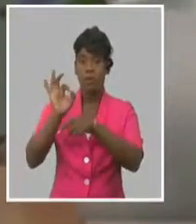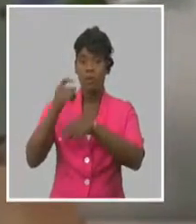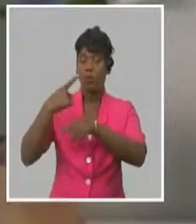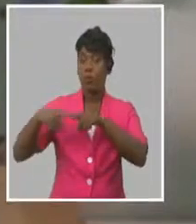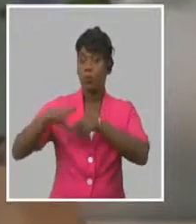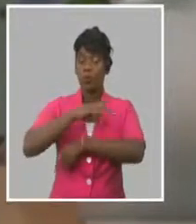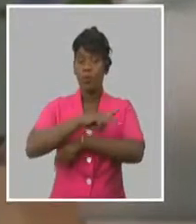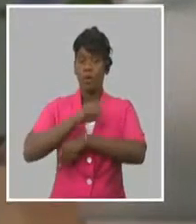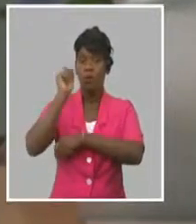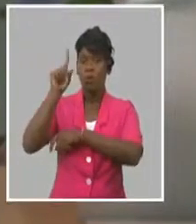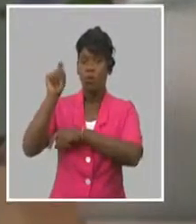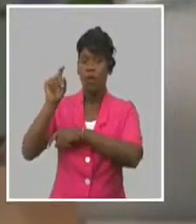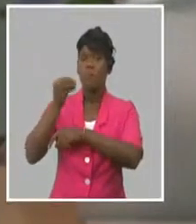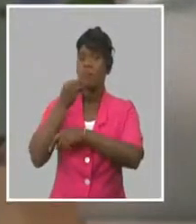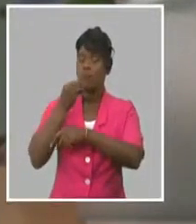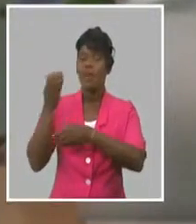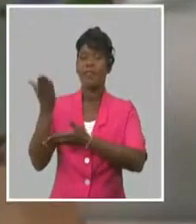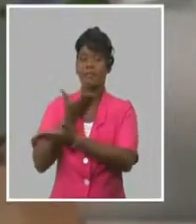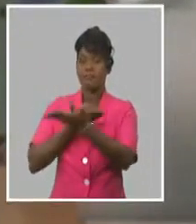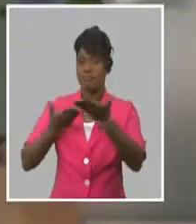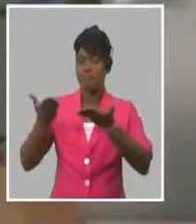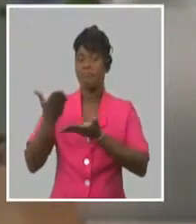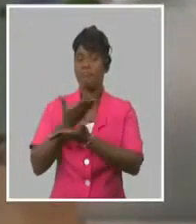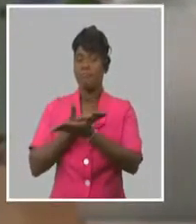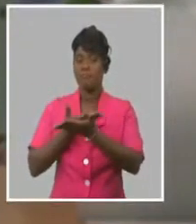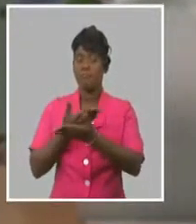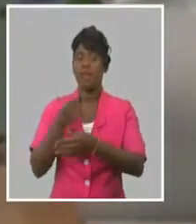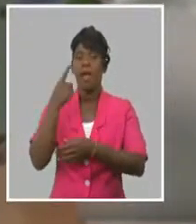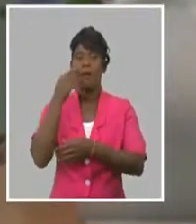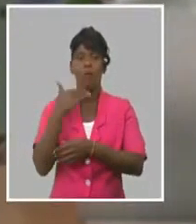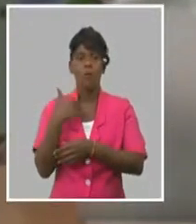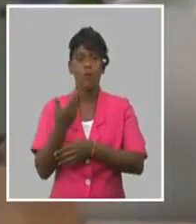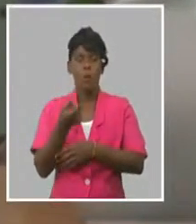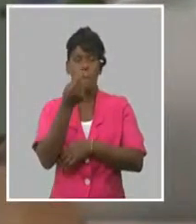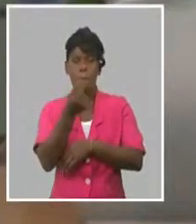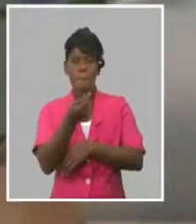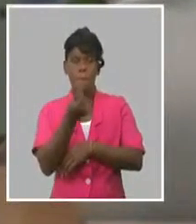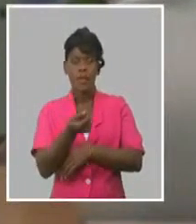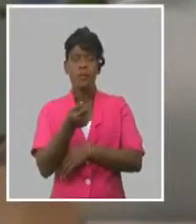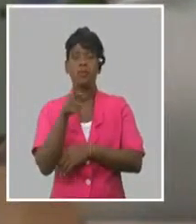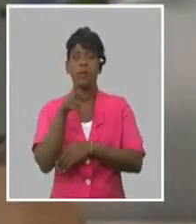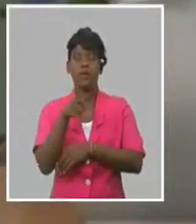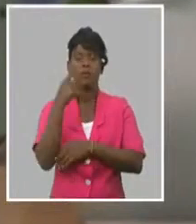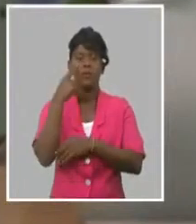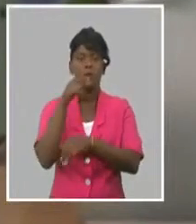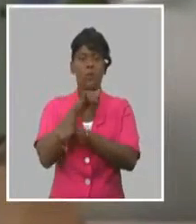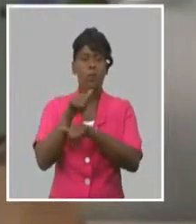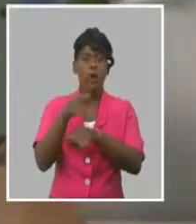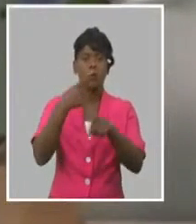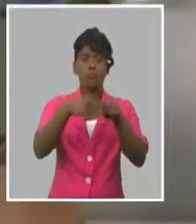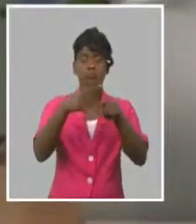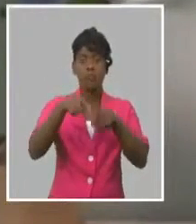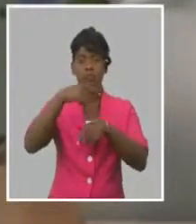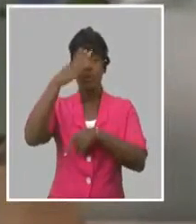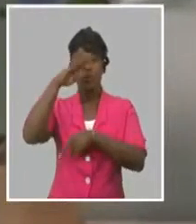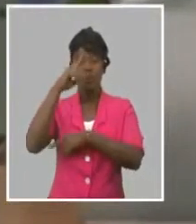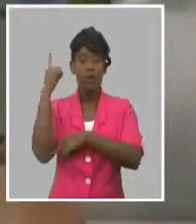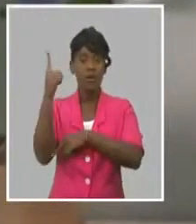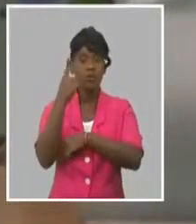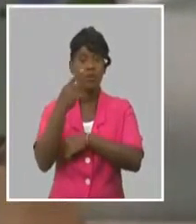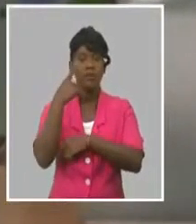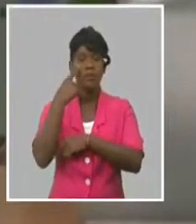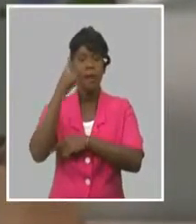exportados. Se propicia la corrección de precios, lo que permite que los bienes nacionales resulten menos costosos si se producen con